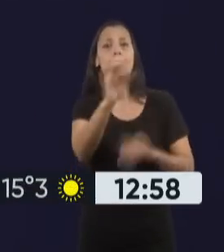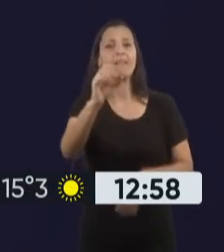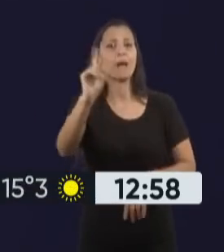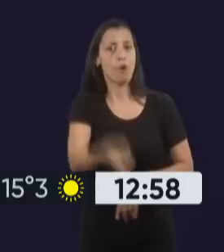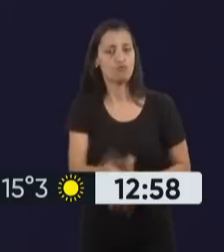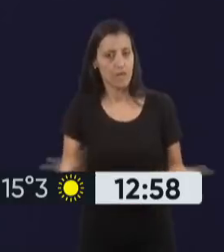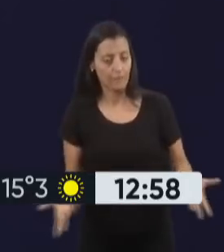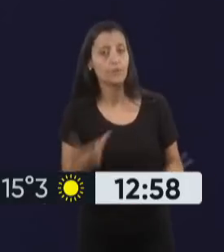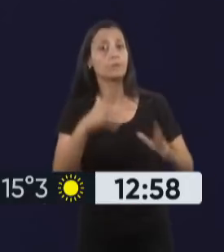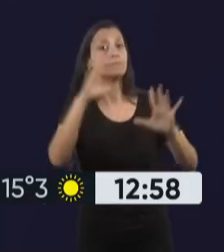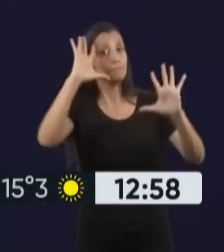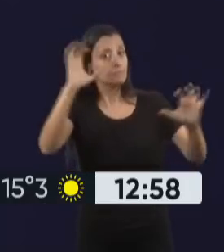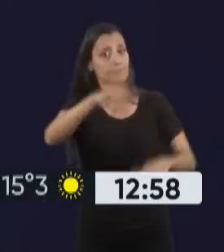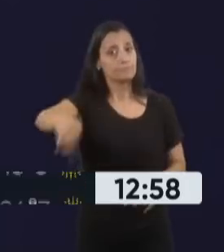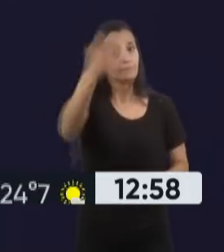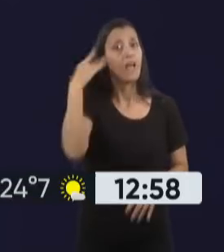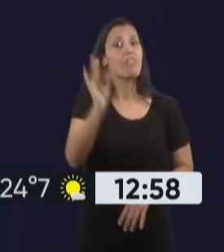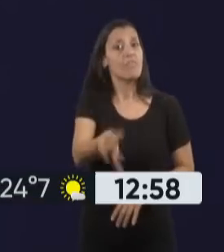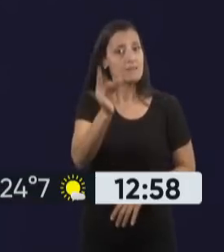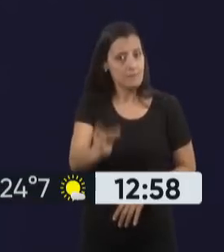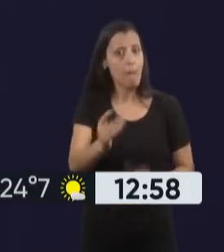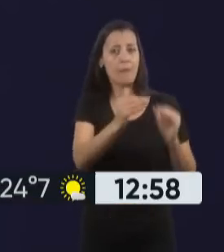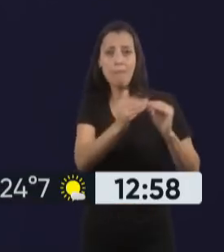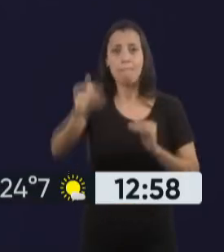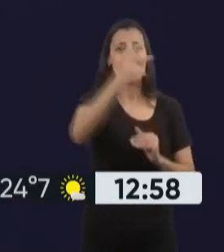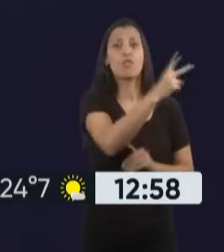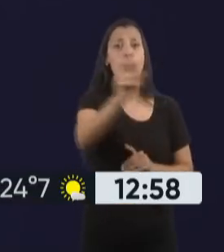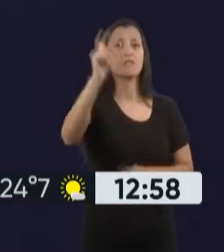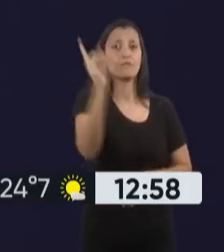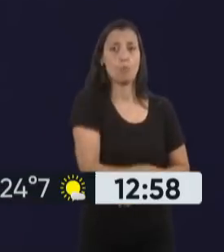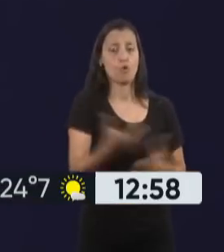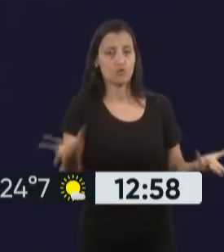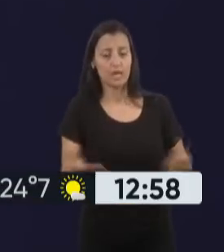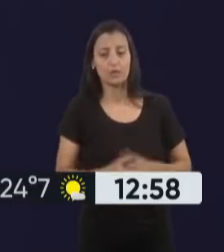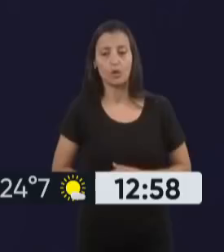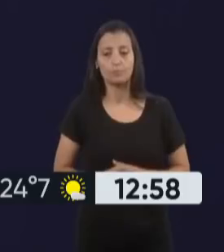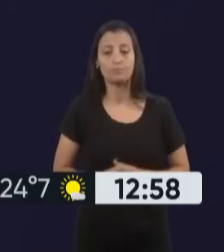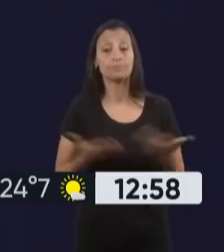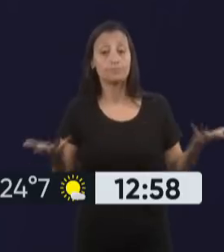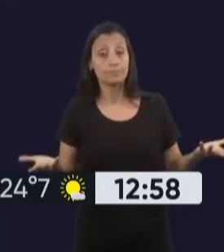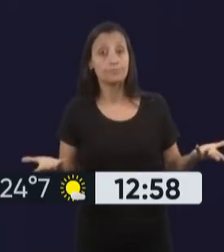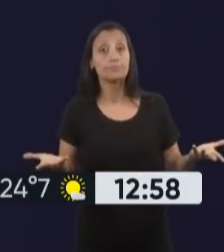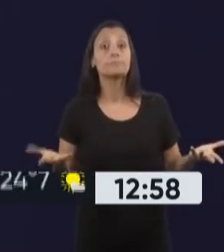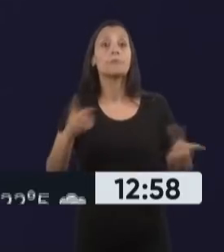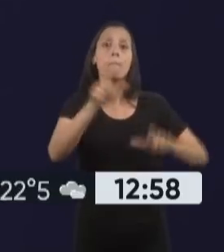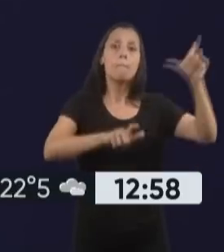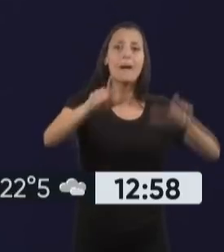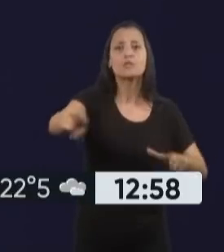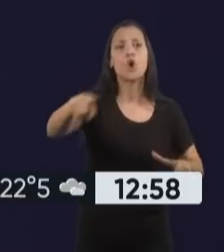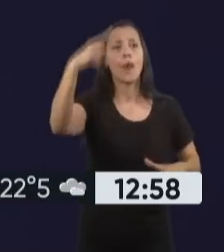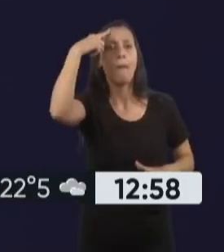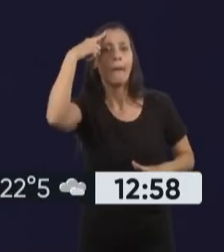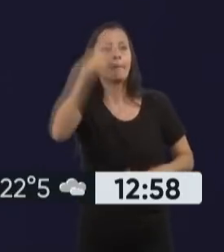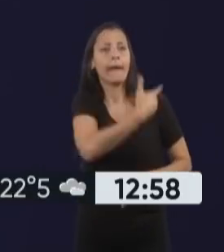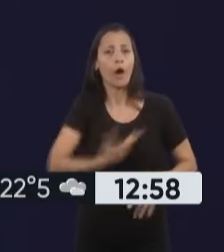20%. Les recuerdo también que en diciembre estaba por encima del 200%. Así que bueno, a los que pronosticaban el fin de este